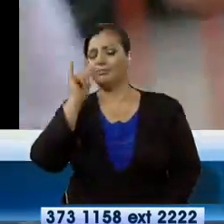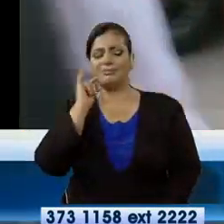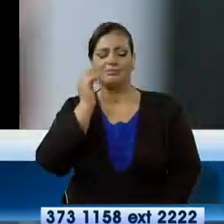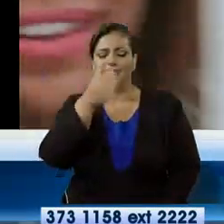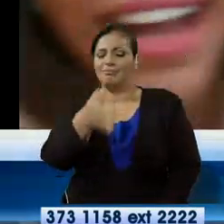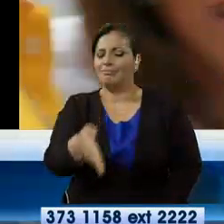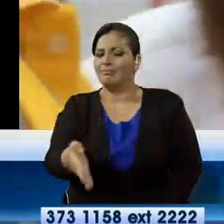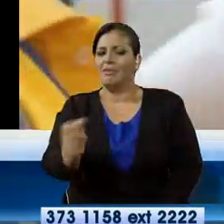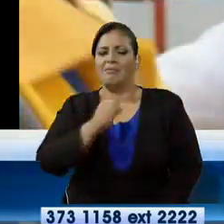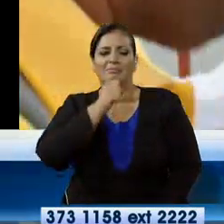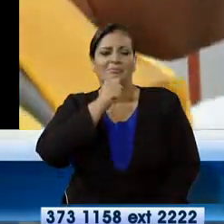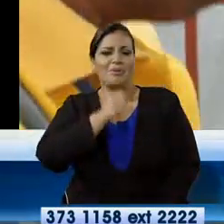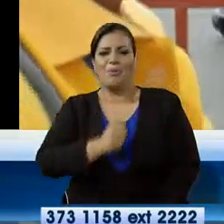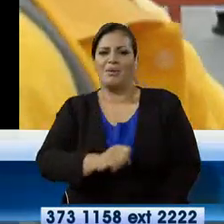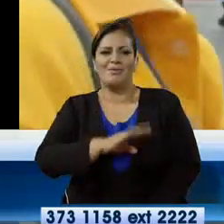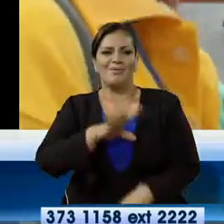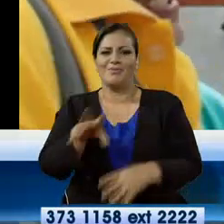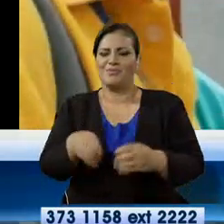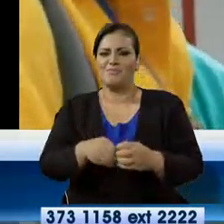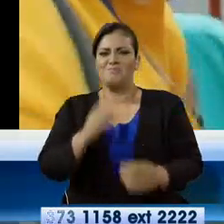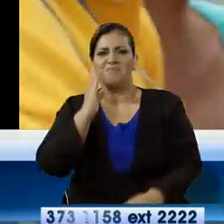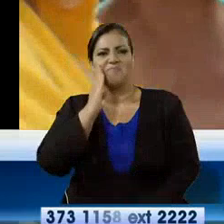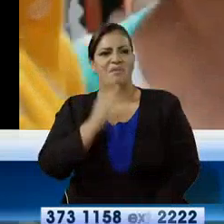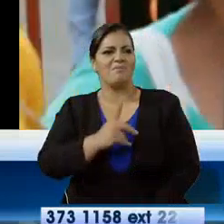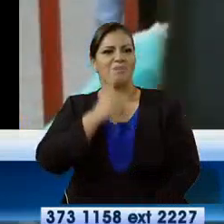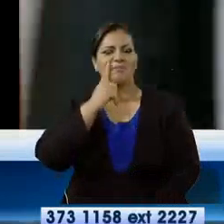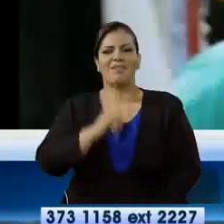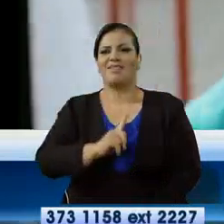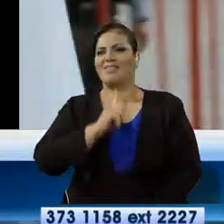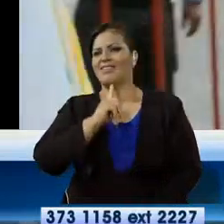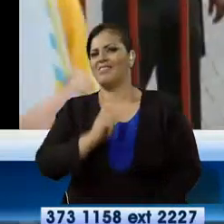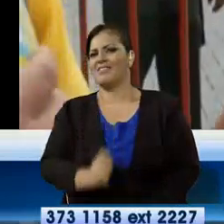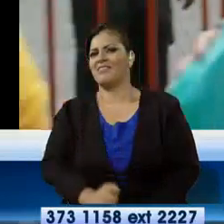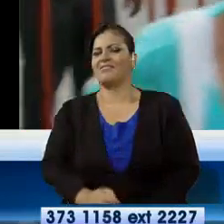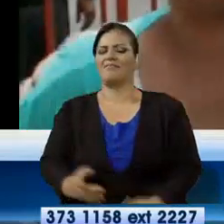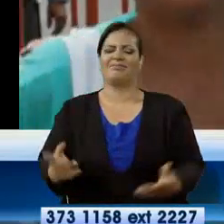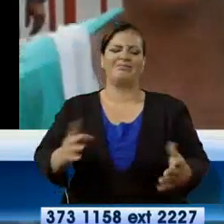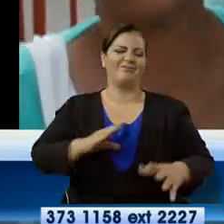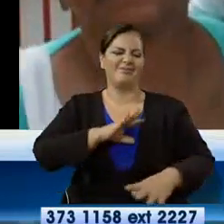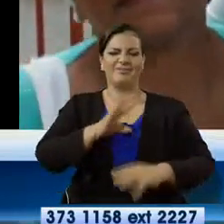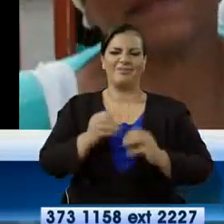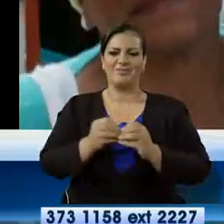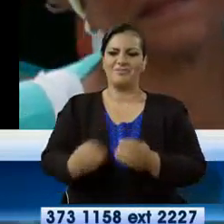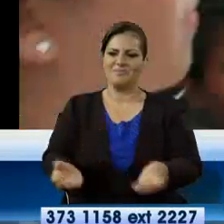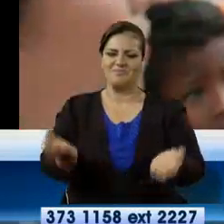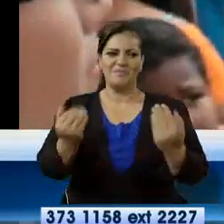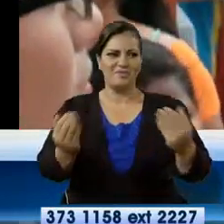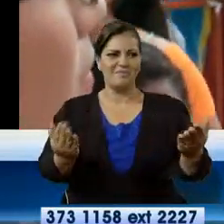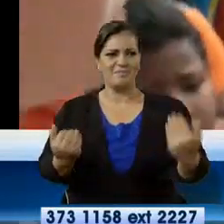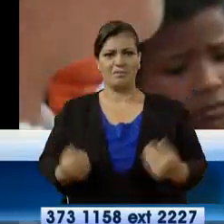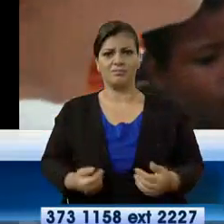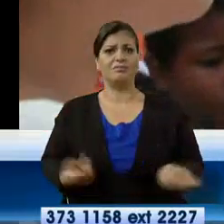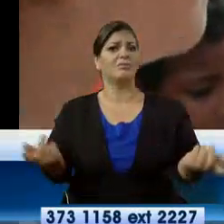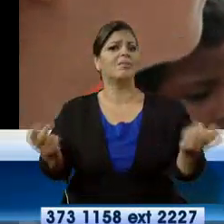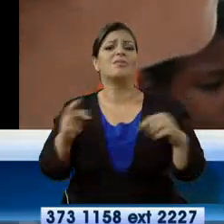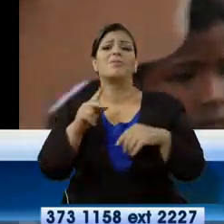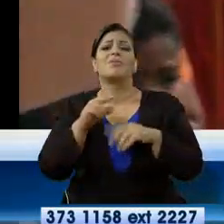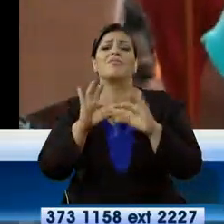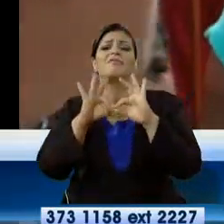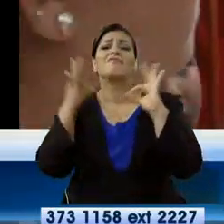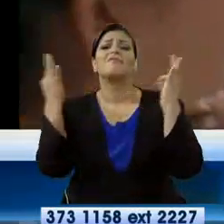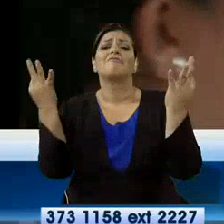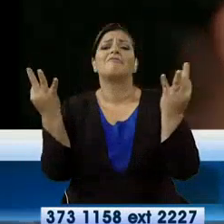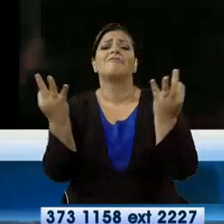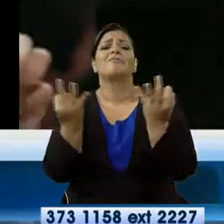vecino. Pueden ir en familia, en grupo, porque nosotros somos parte de ustedes. Somos su familia, también la mascota, si la quieren